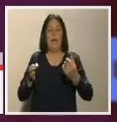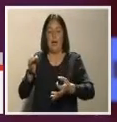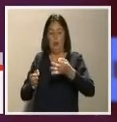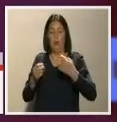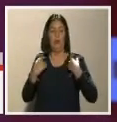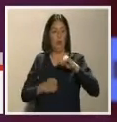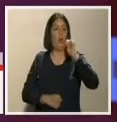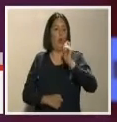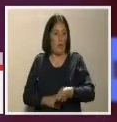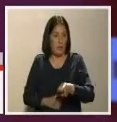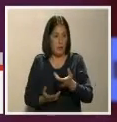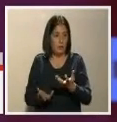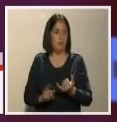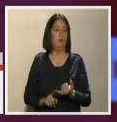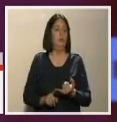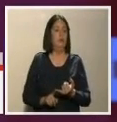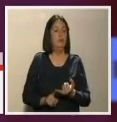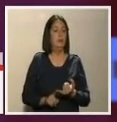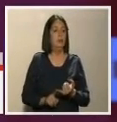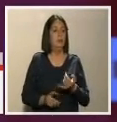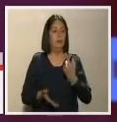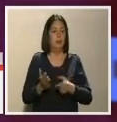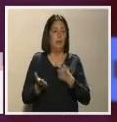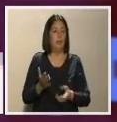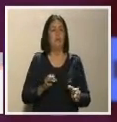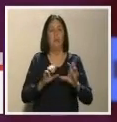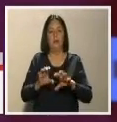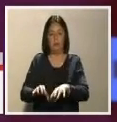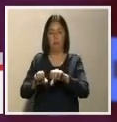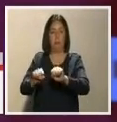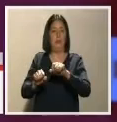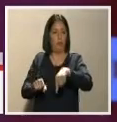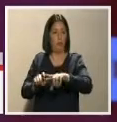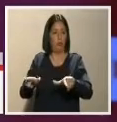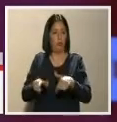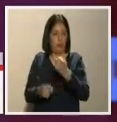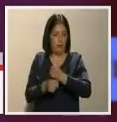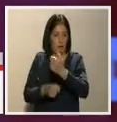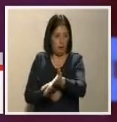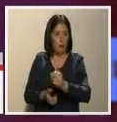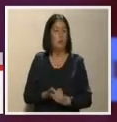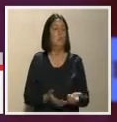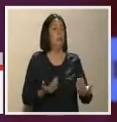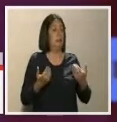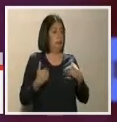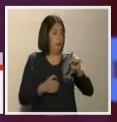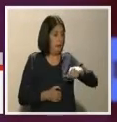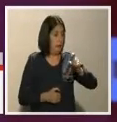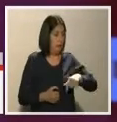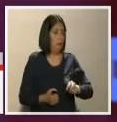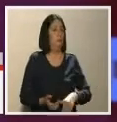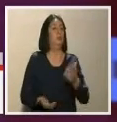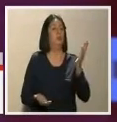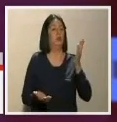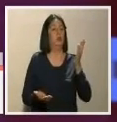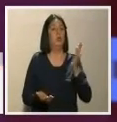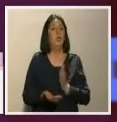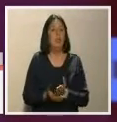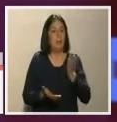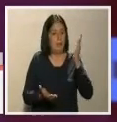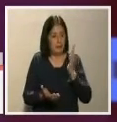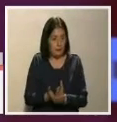jueces que los ratifica en sus cargos. Tenemos que tener penas